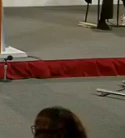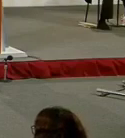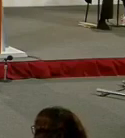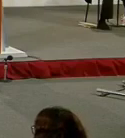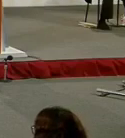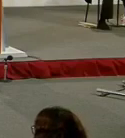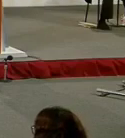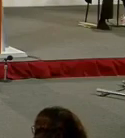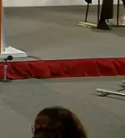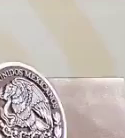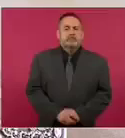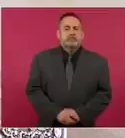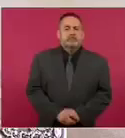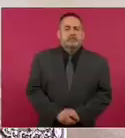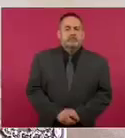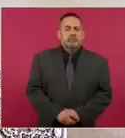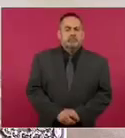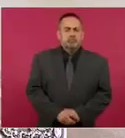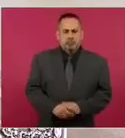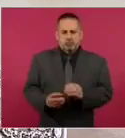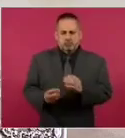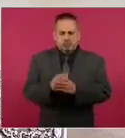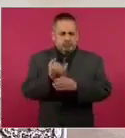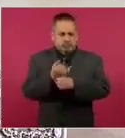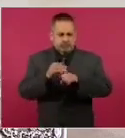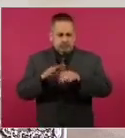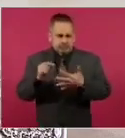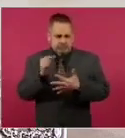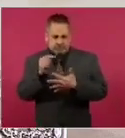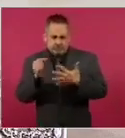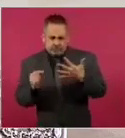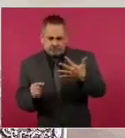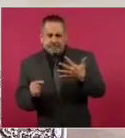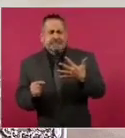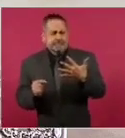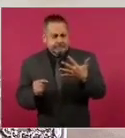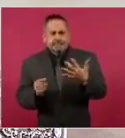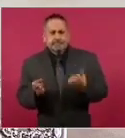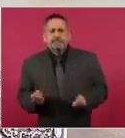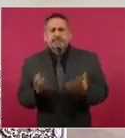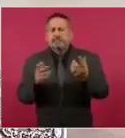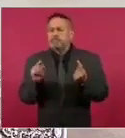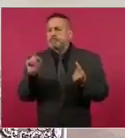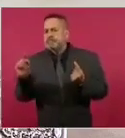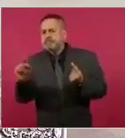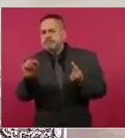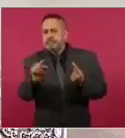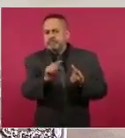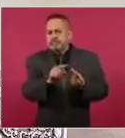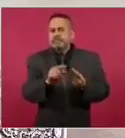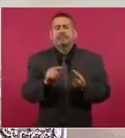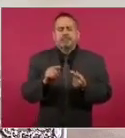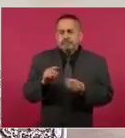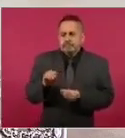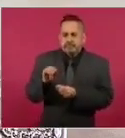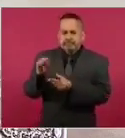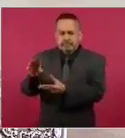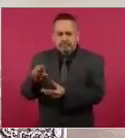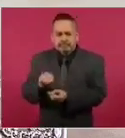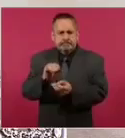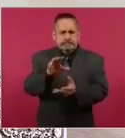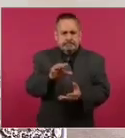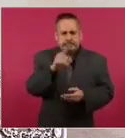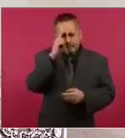para tener información más precisa, como lo hemos comentado aquí, no solamente de cuántos medicamentos hay en cada estado,